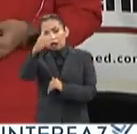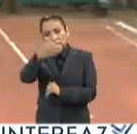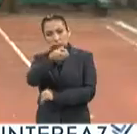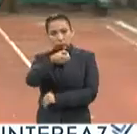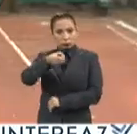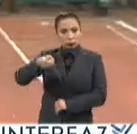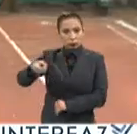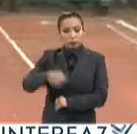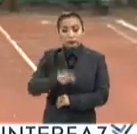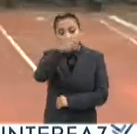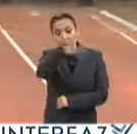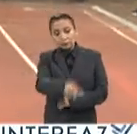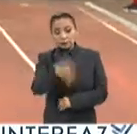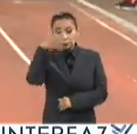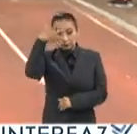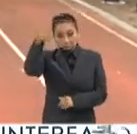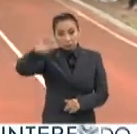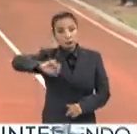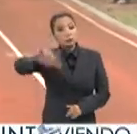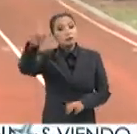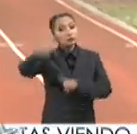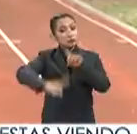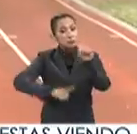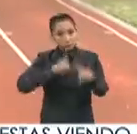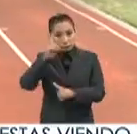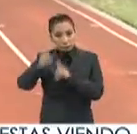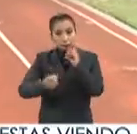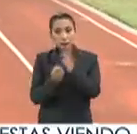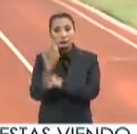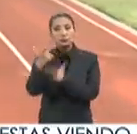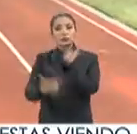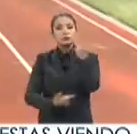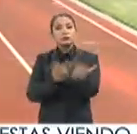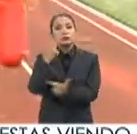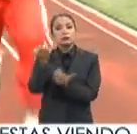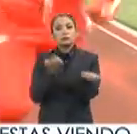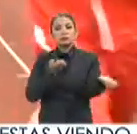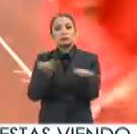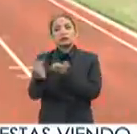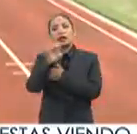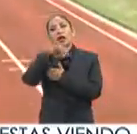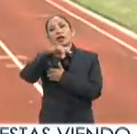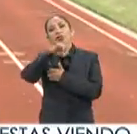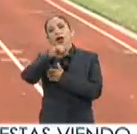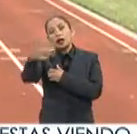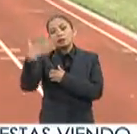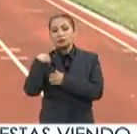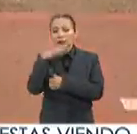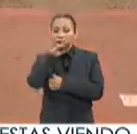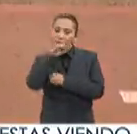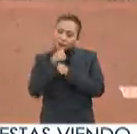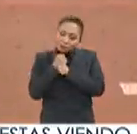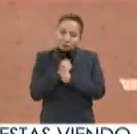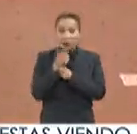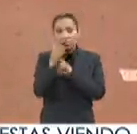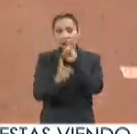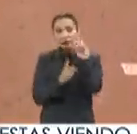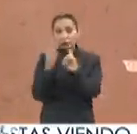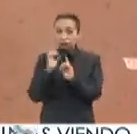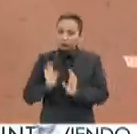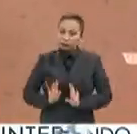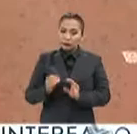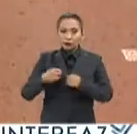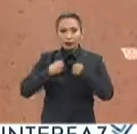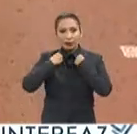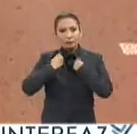disciplina. Ellos son los futuros profesionales del deporte, la nueva generación de entrenadores. La ENED, su alma mater, el deporte, su estilo